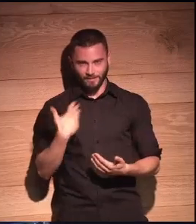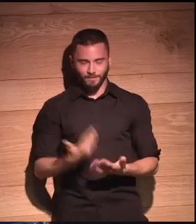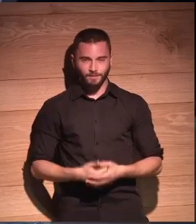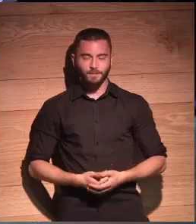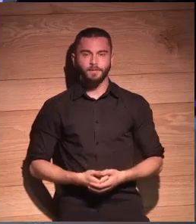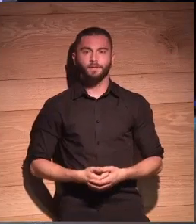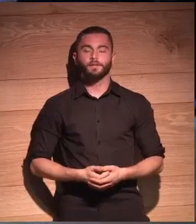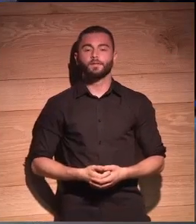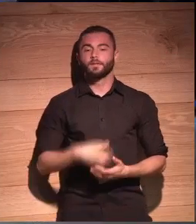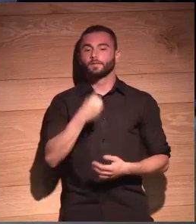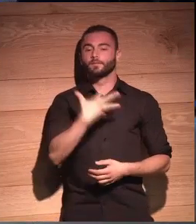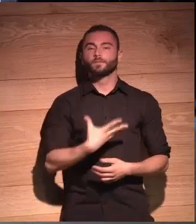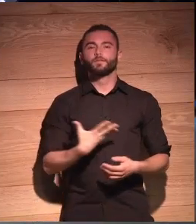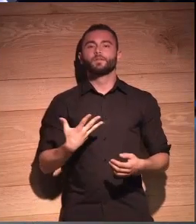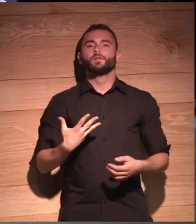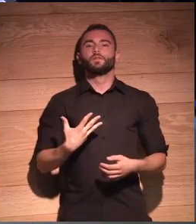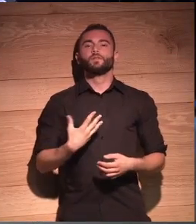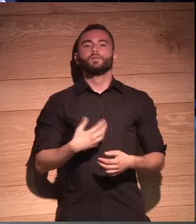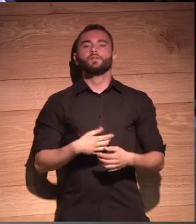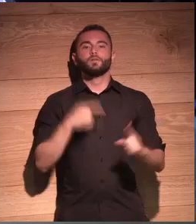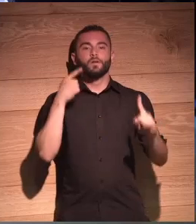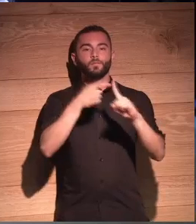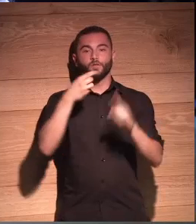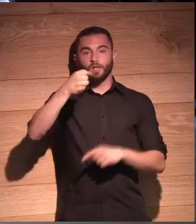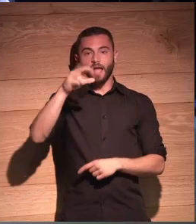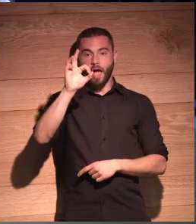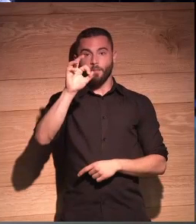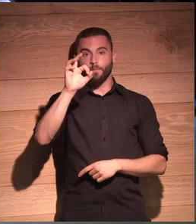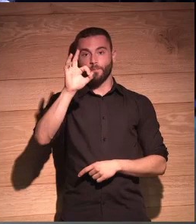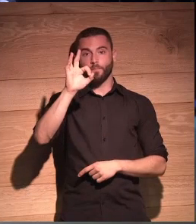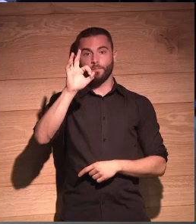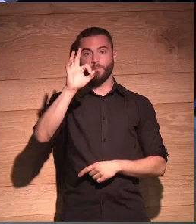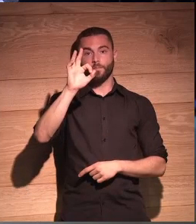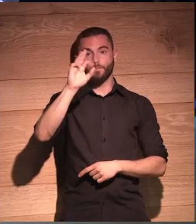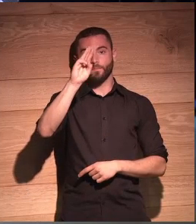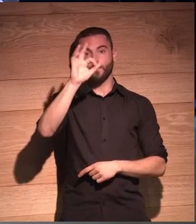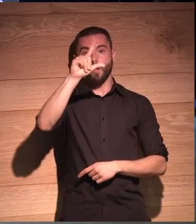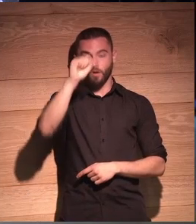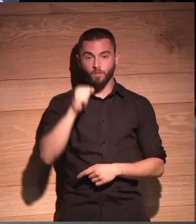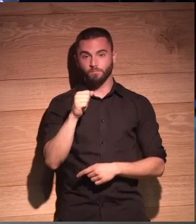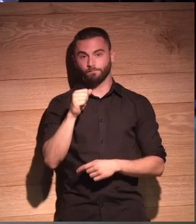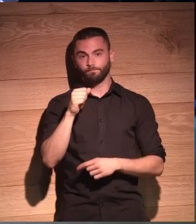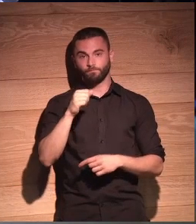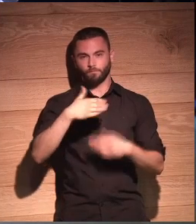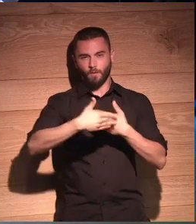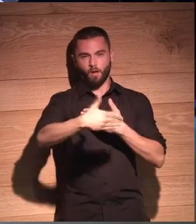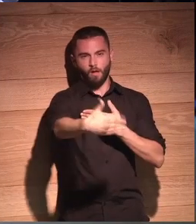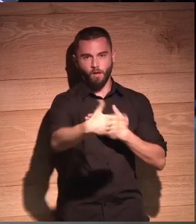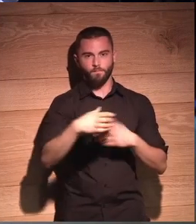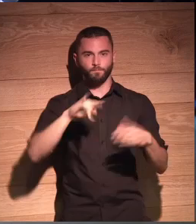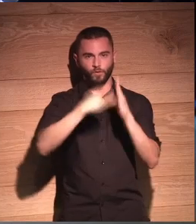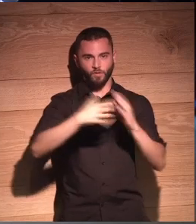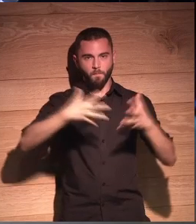En cualquier caso, había previstas más misiones Apolo que se suspenden por un criterio principalmente